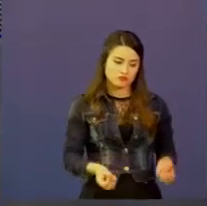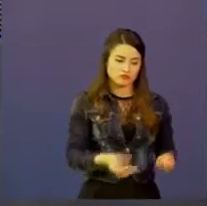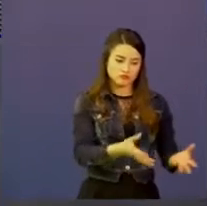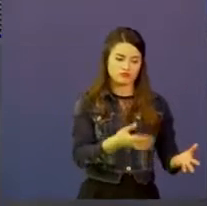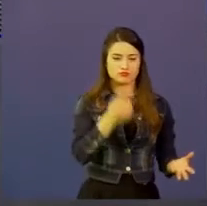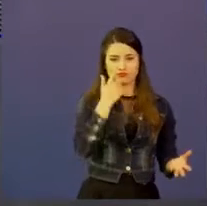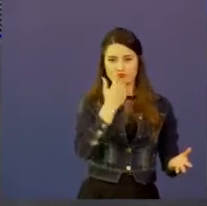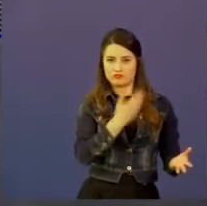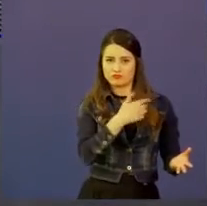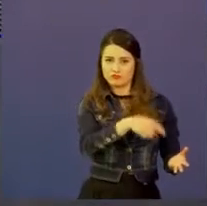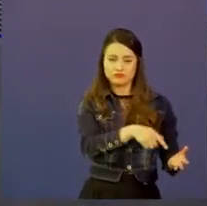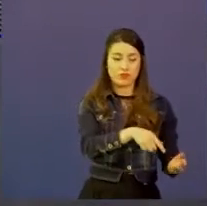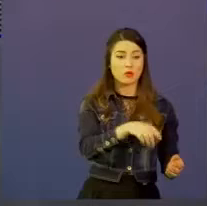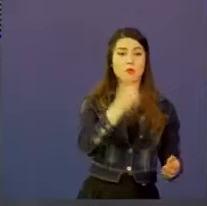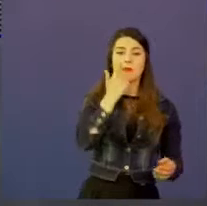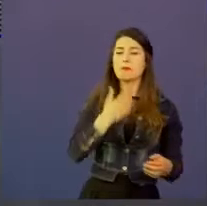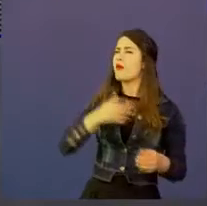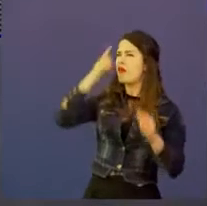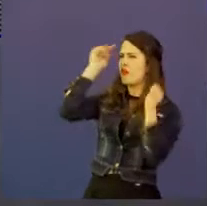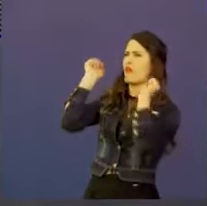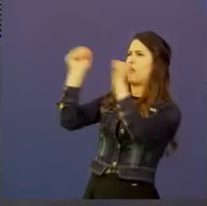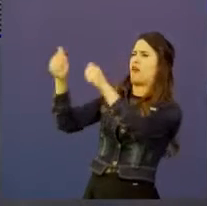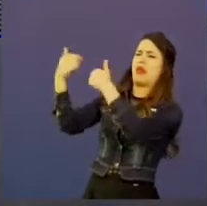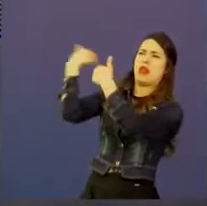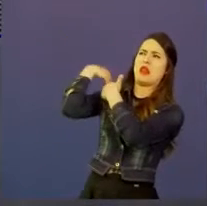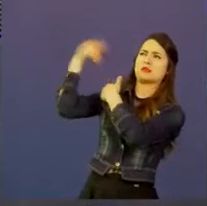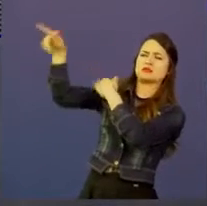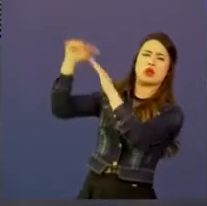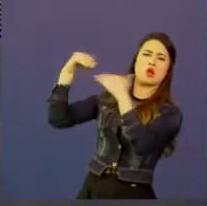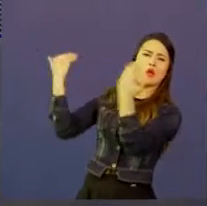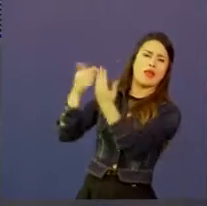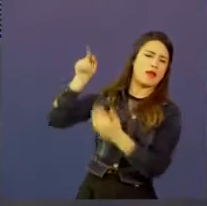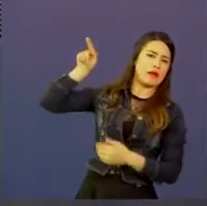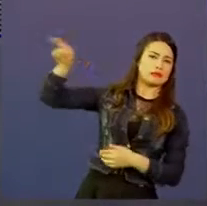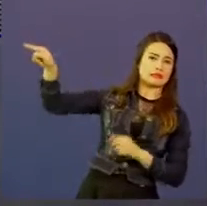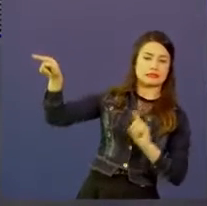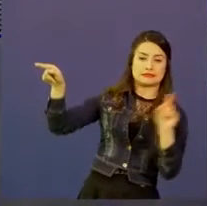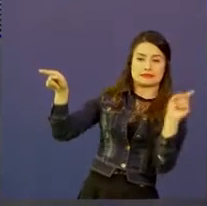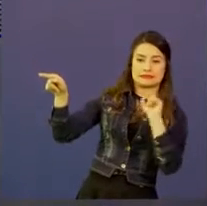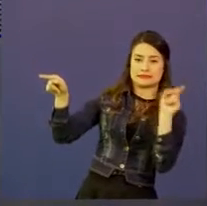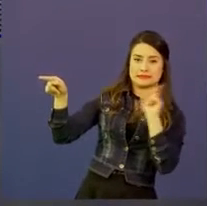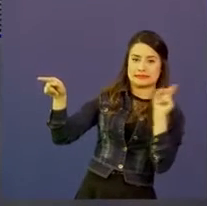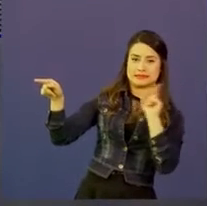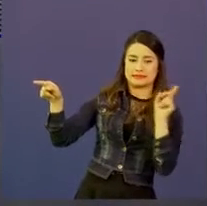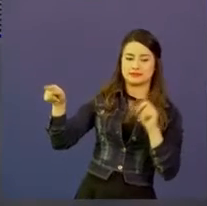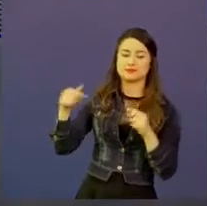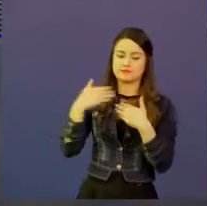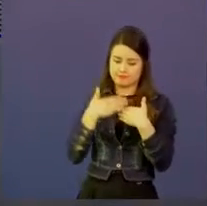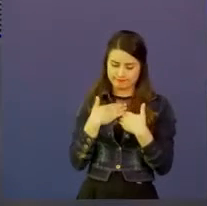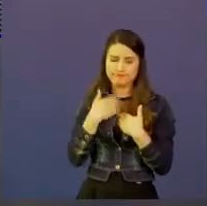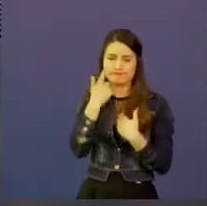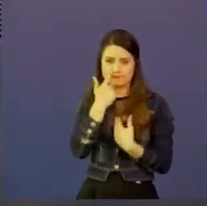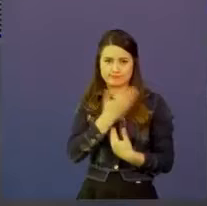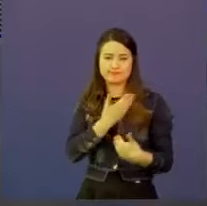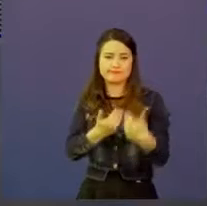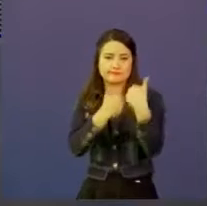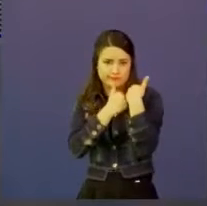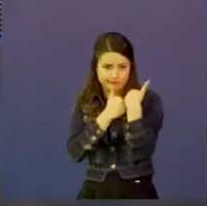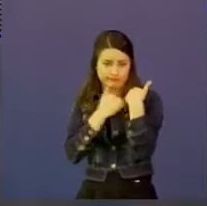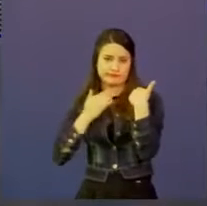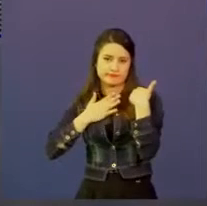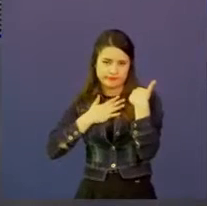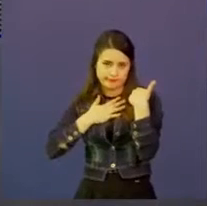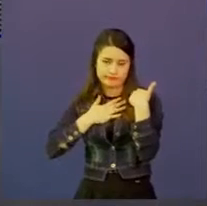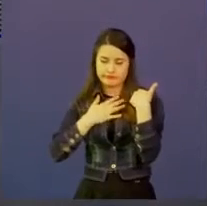los establecimientos educativos. Yo creo que en eso, digamos, como que acá las entidades llegan como a un punto de